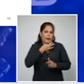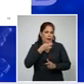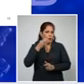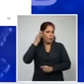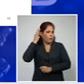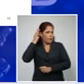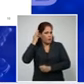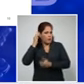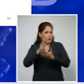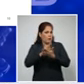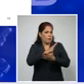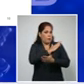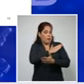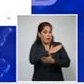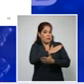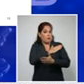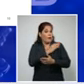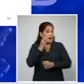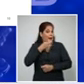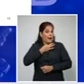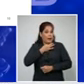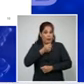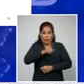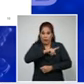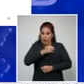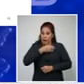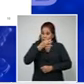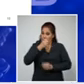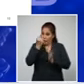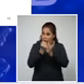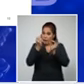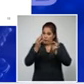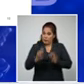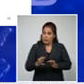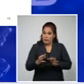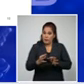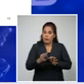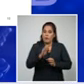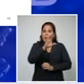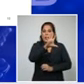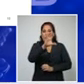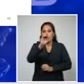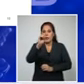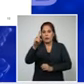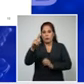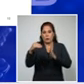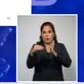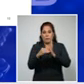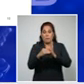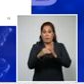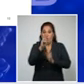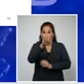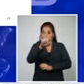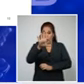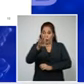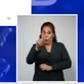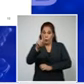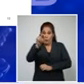marzo. En enero, como dije ayer y ratifico, 501 casos promedio por